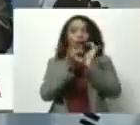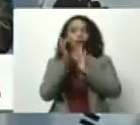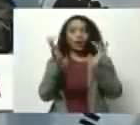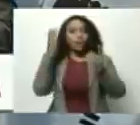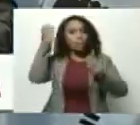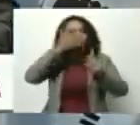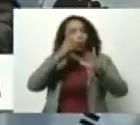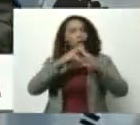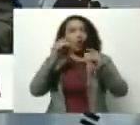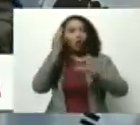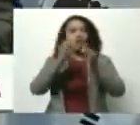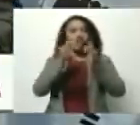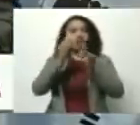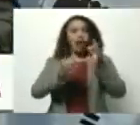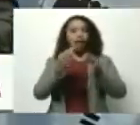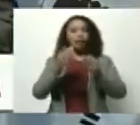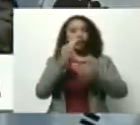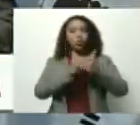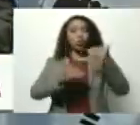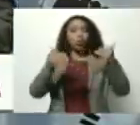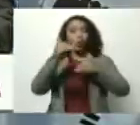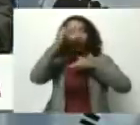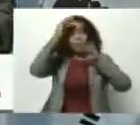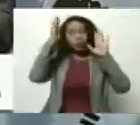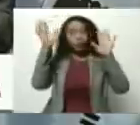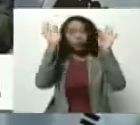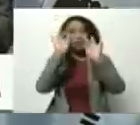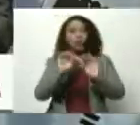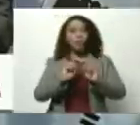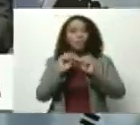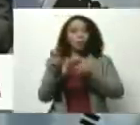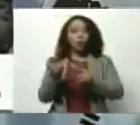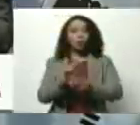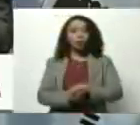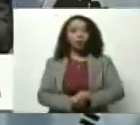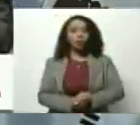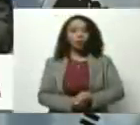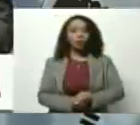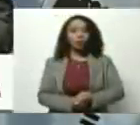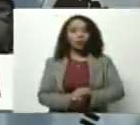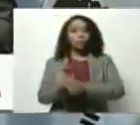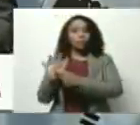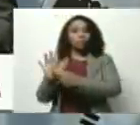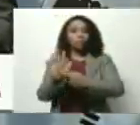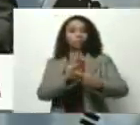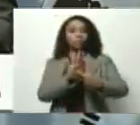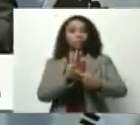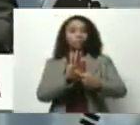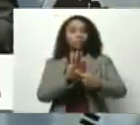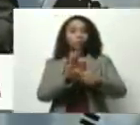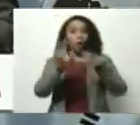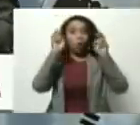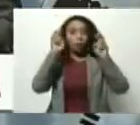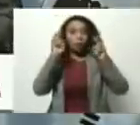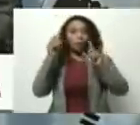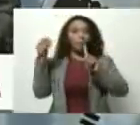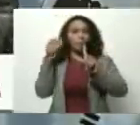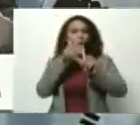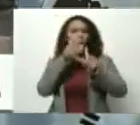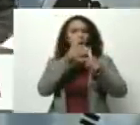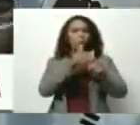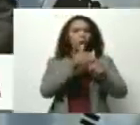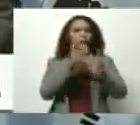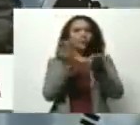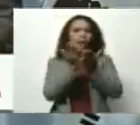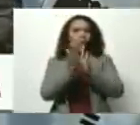todos los fiscales superiores a atender de manera oportuna y ejemplarizante los casos de acoso escolar